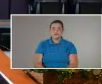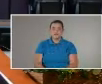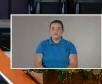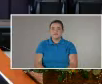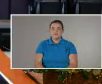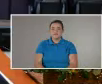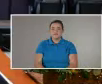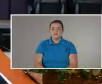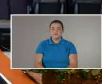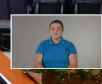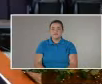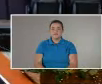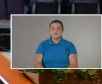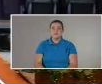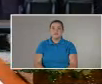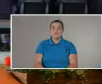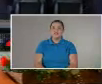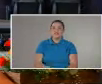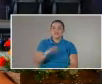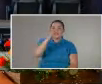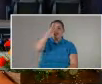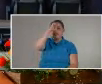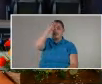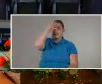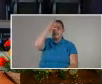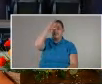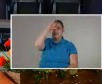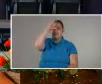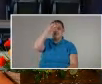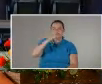Y vamos a Eclesiastés 3:1.